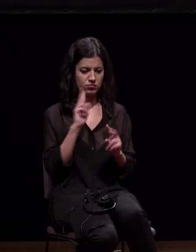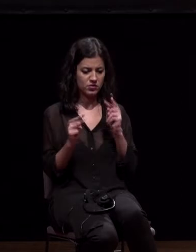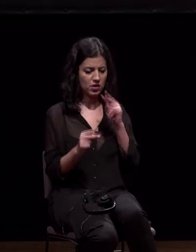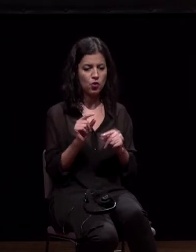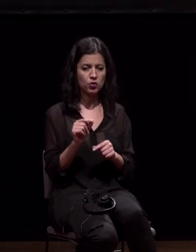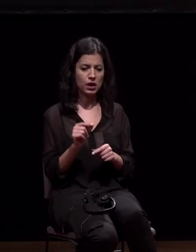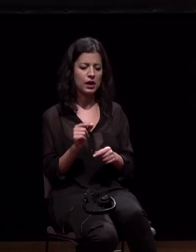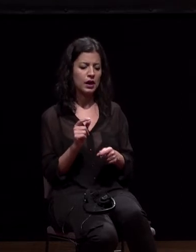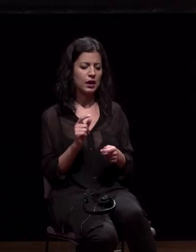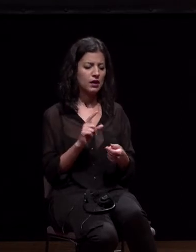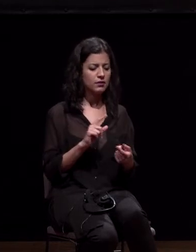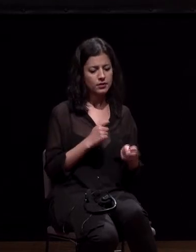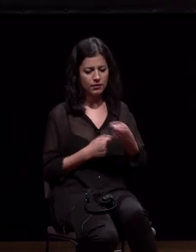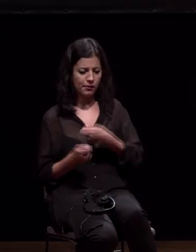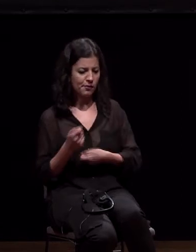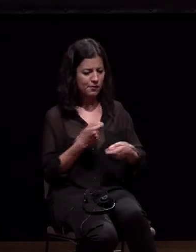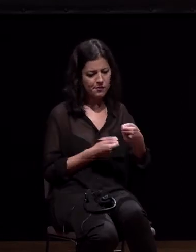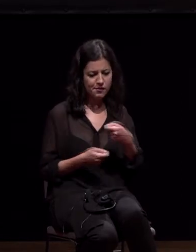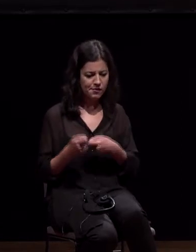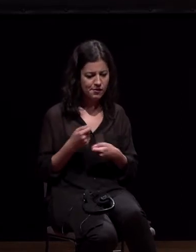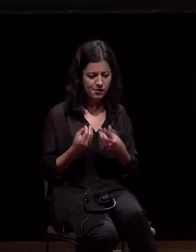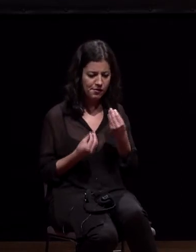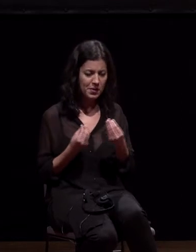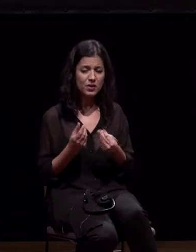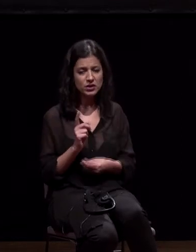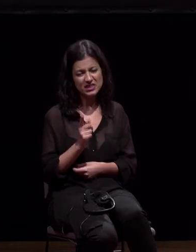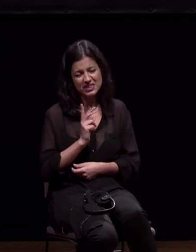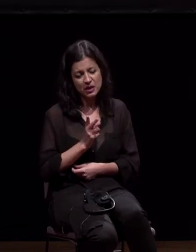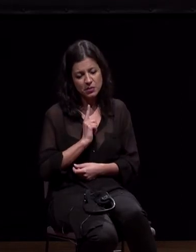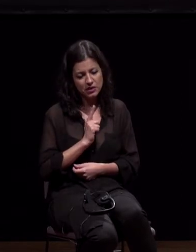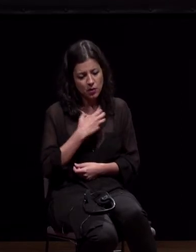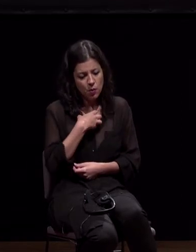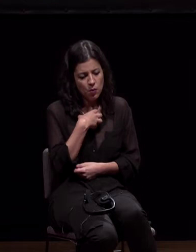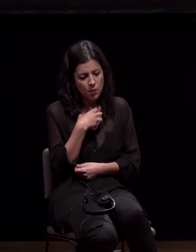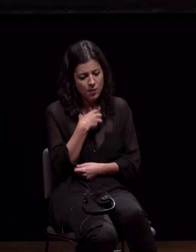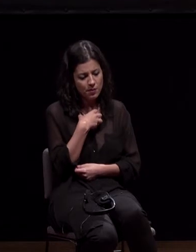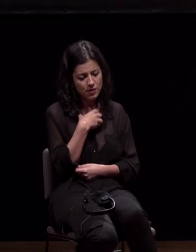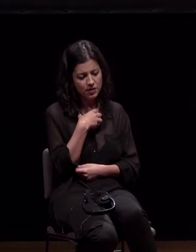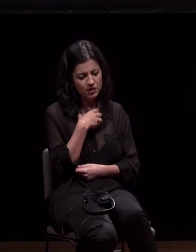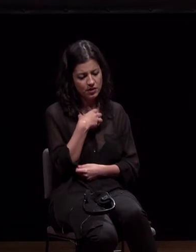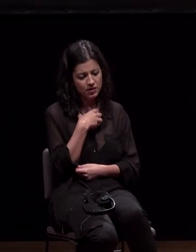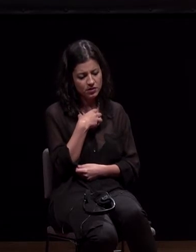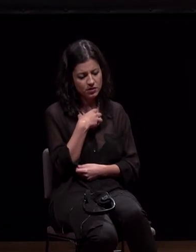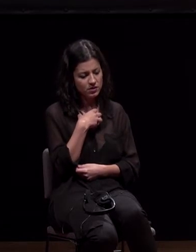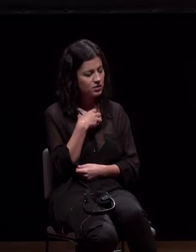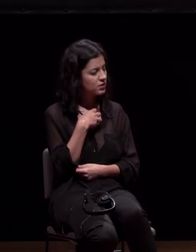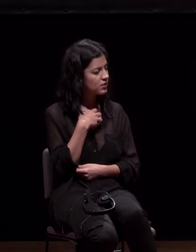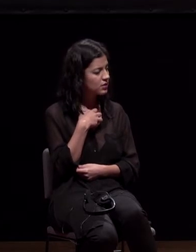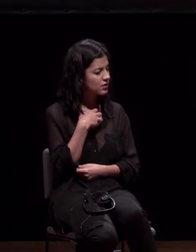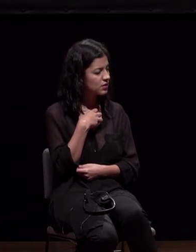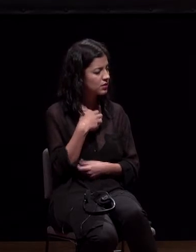negociación, y de Entonces, bueno, a lo mejor la manera de hacerlo es de manera, no sé, pues más